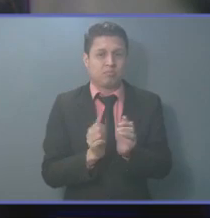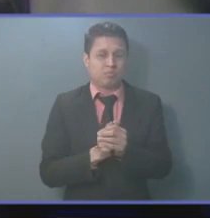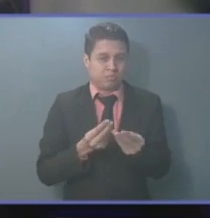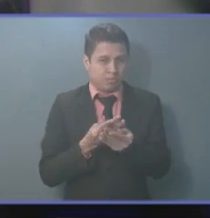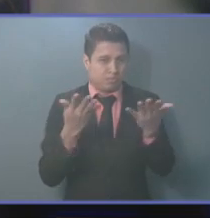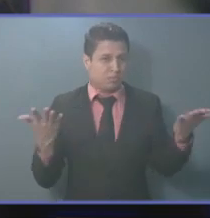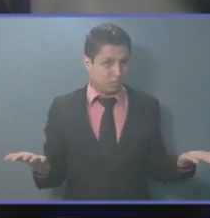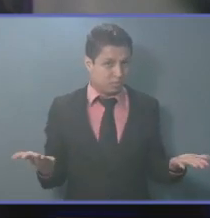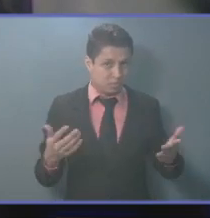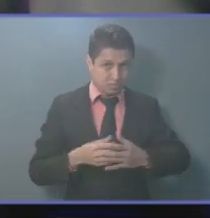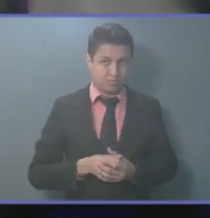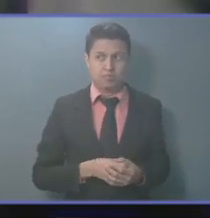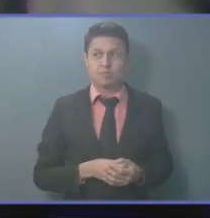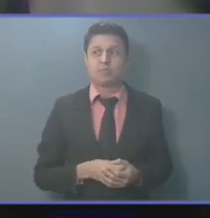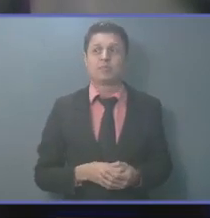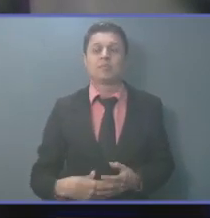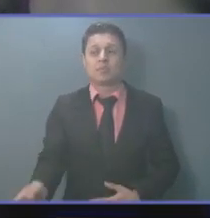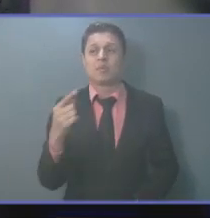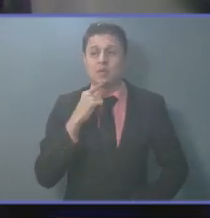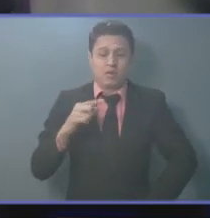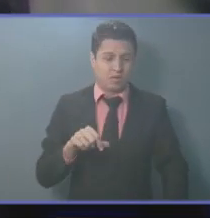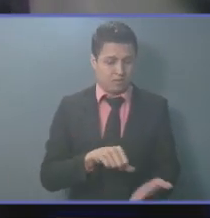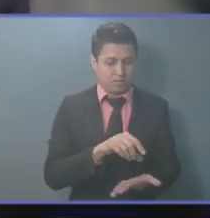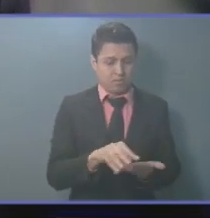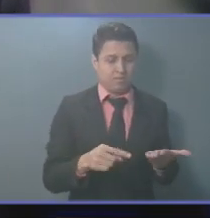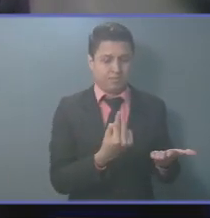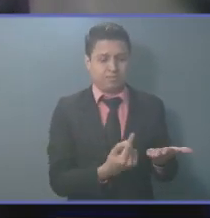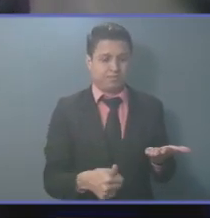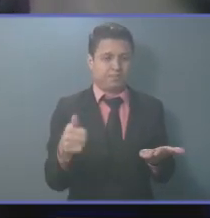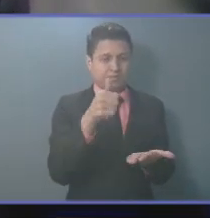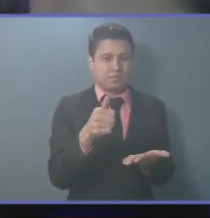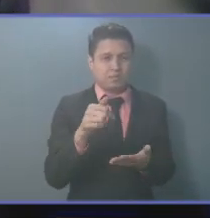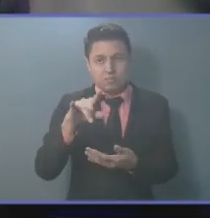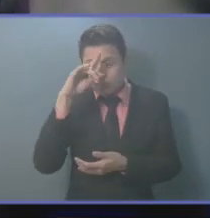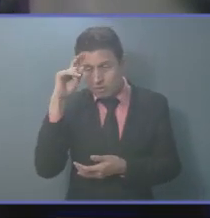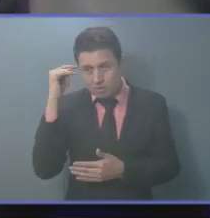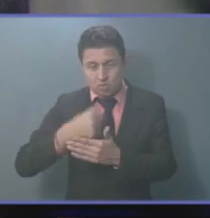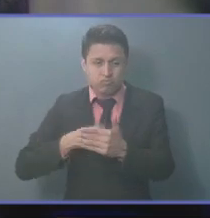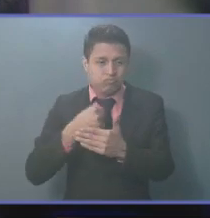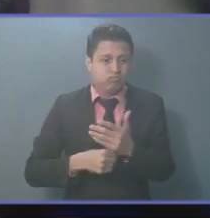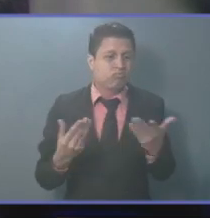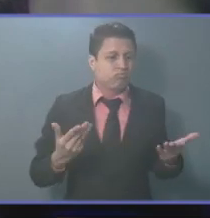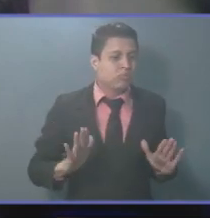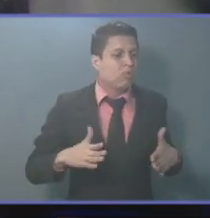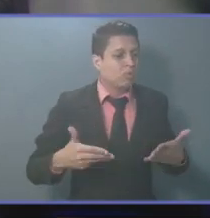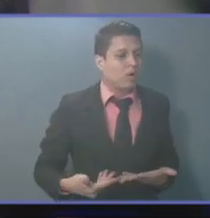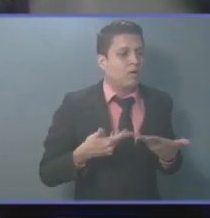que con capa encima y con